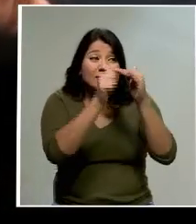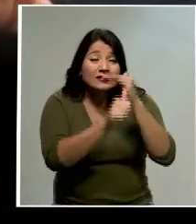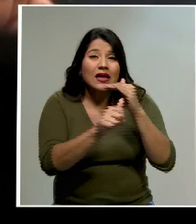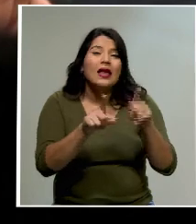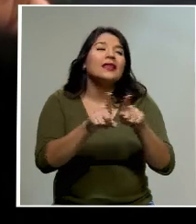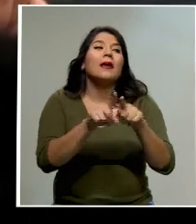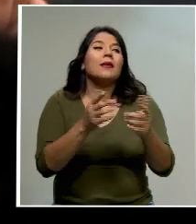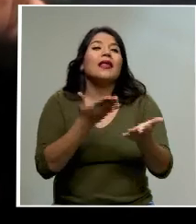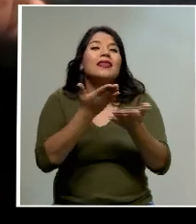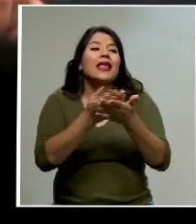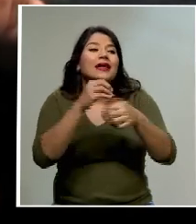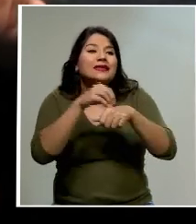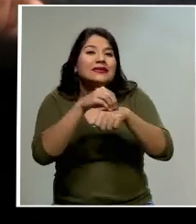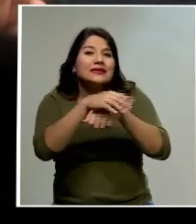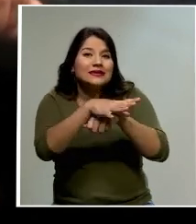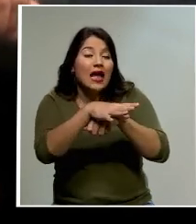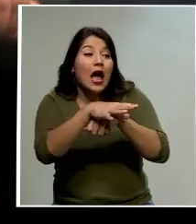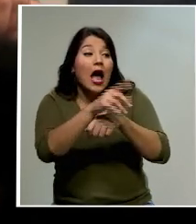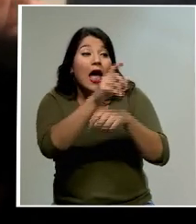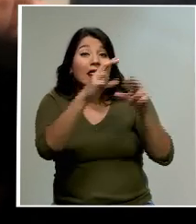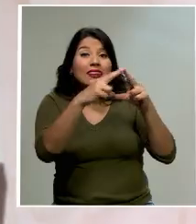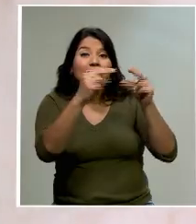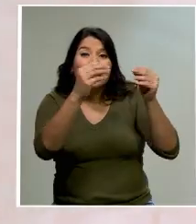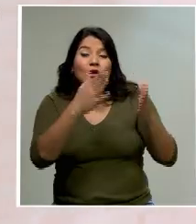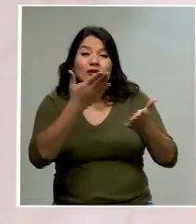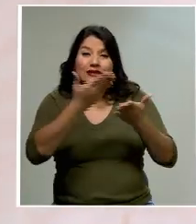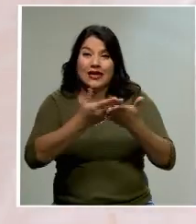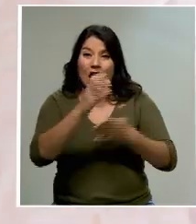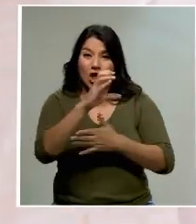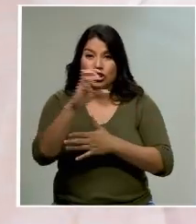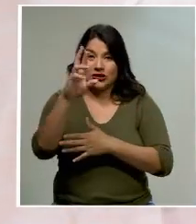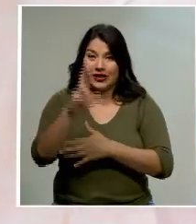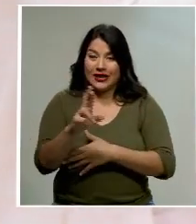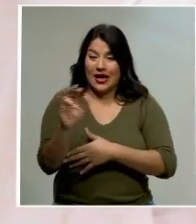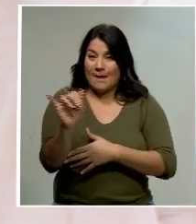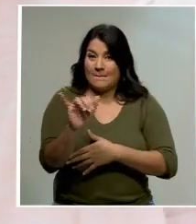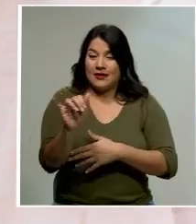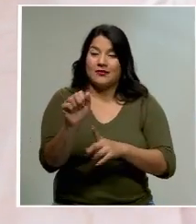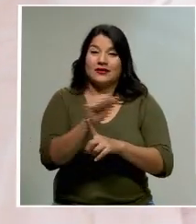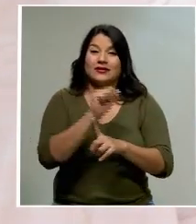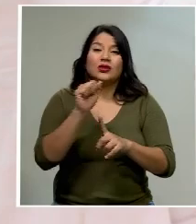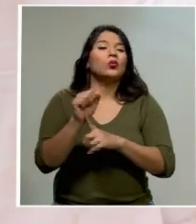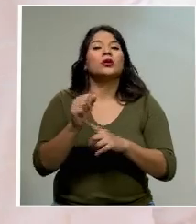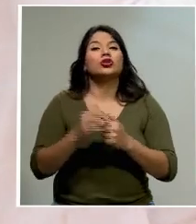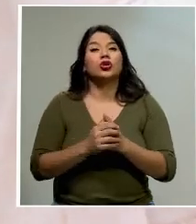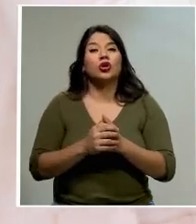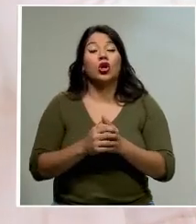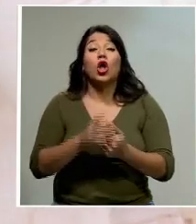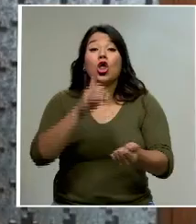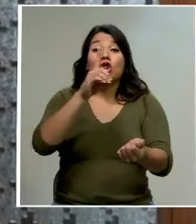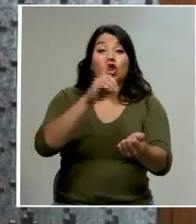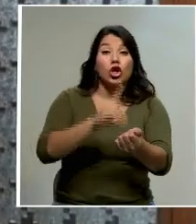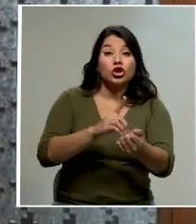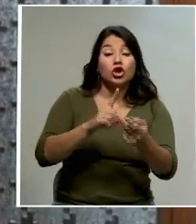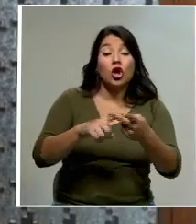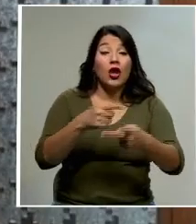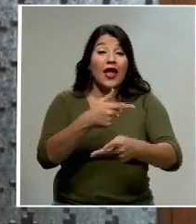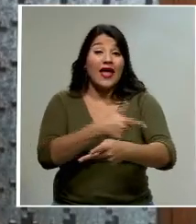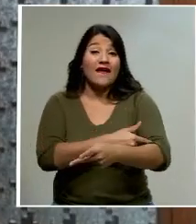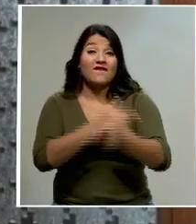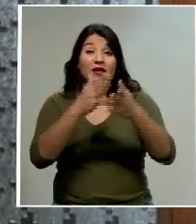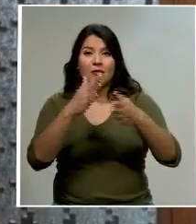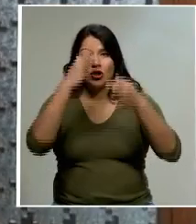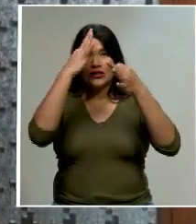sus compatriotas que llegan a Costa Rica bajo estas mismas circunstancias. Médicos y enfermeros decidimos que si alguien nos daba un